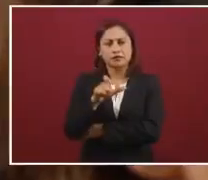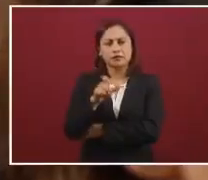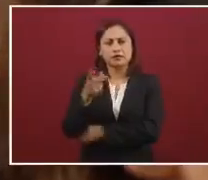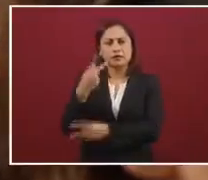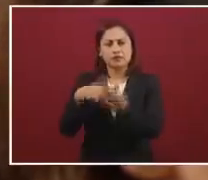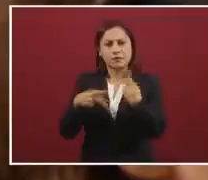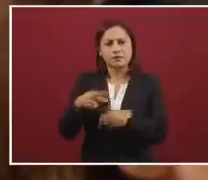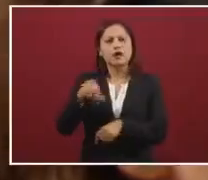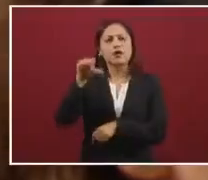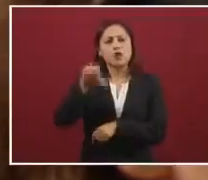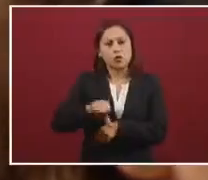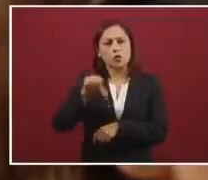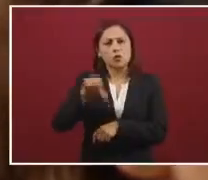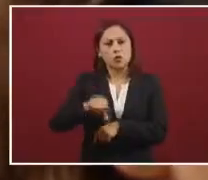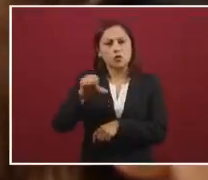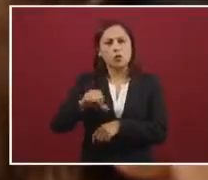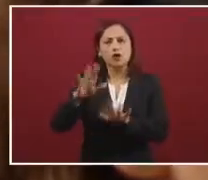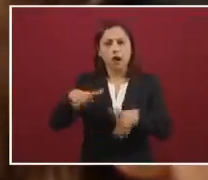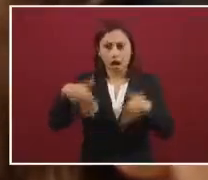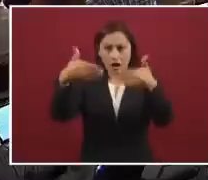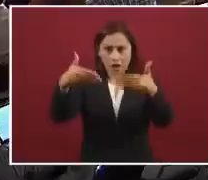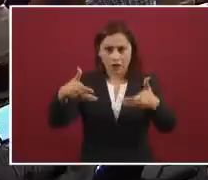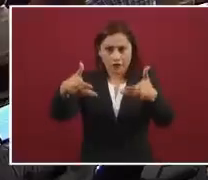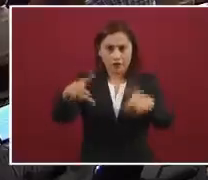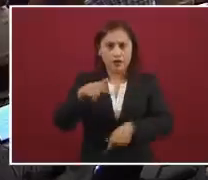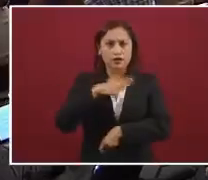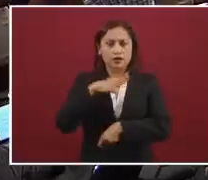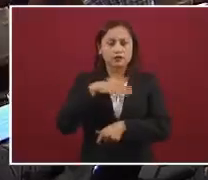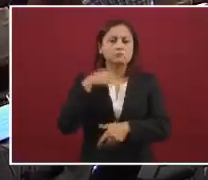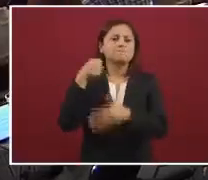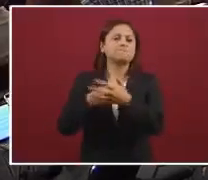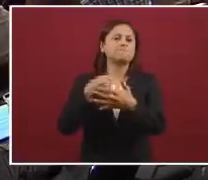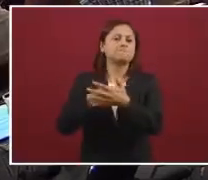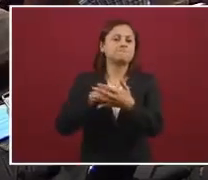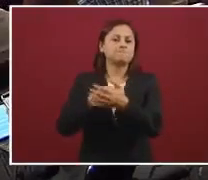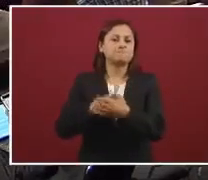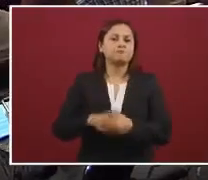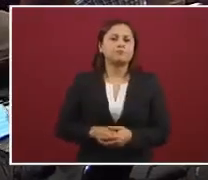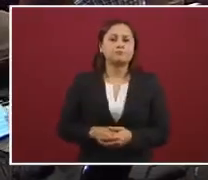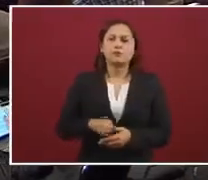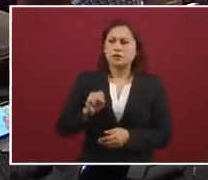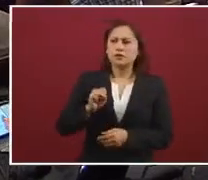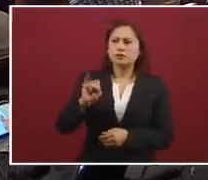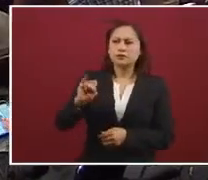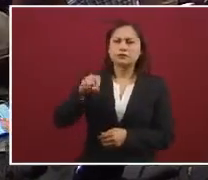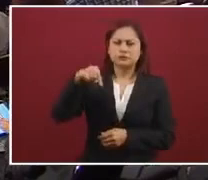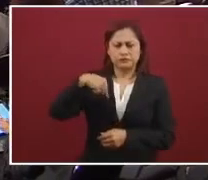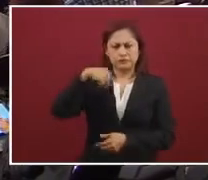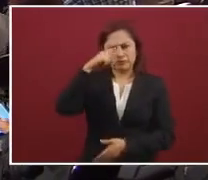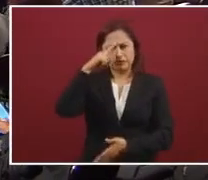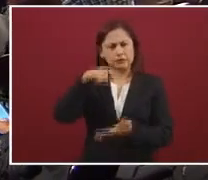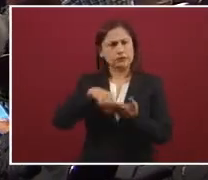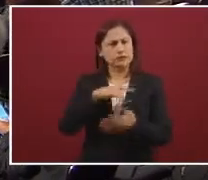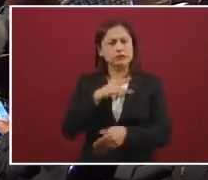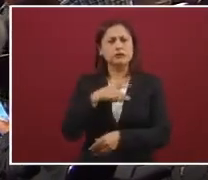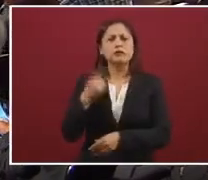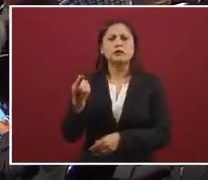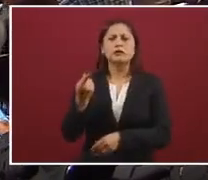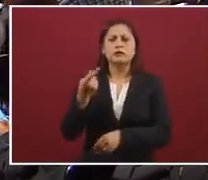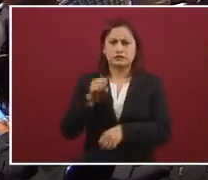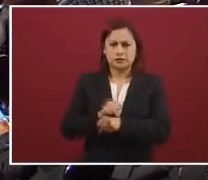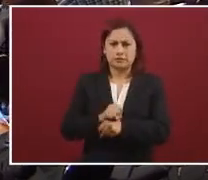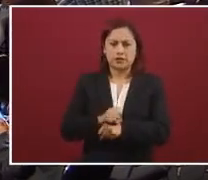volvieron a manifestar fuera de Palacio Nacional. Sí, creo que en esta semana va a estar muy bueno ese